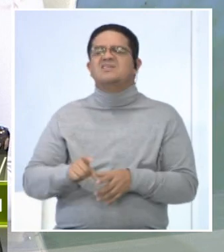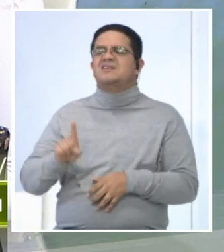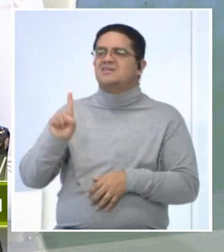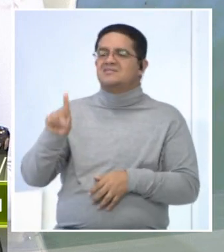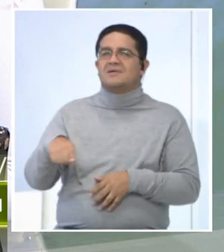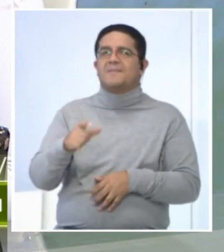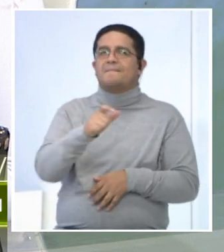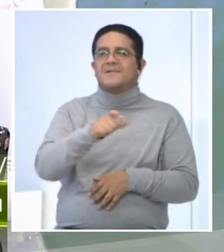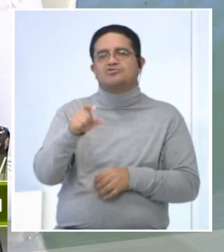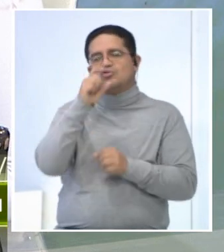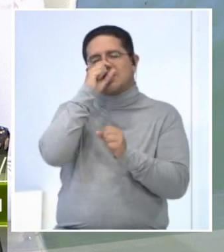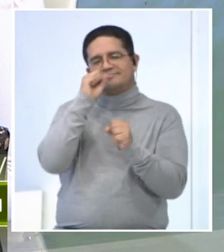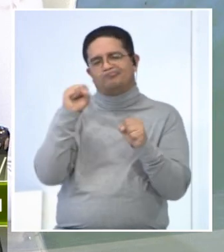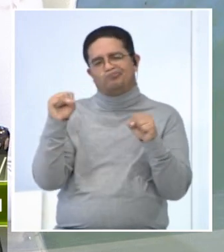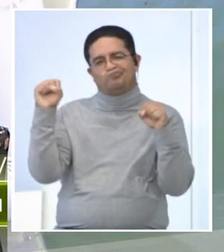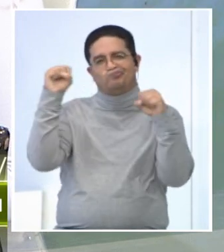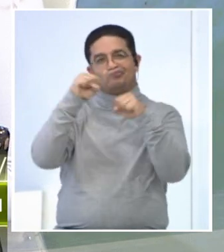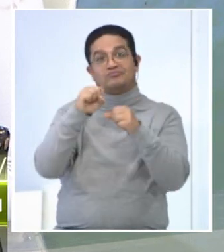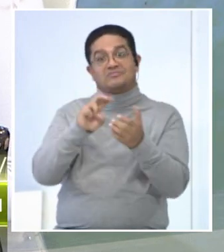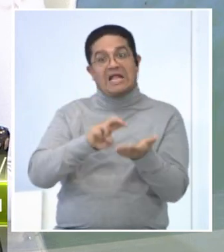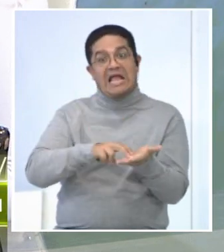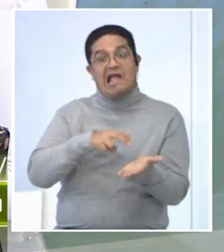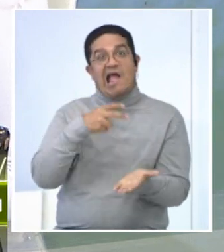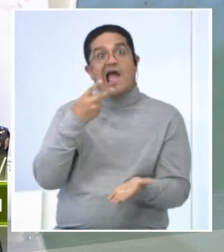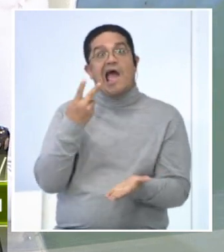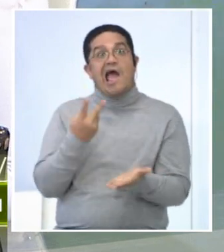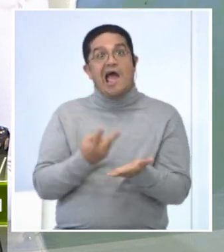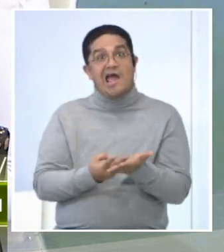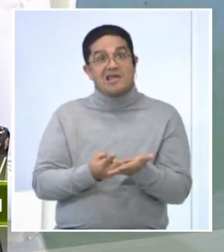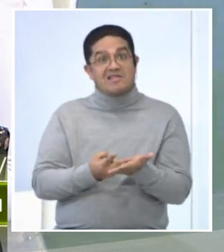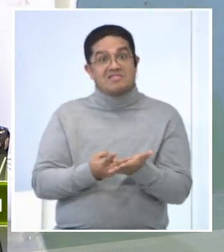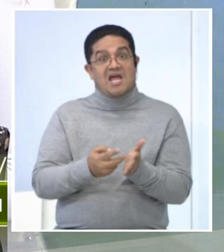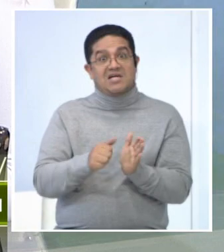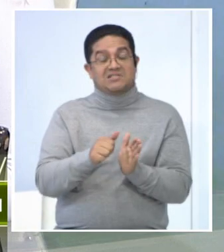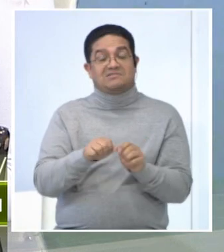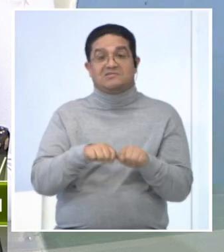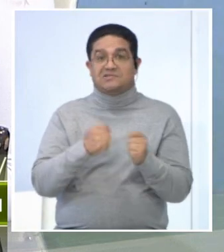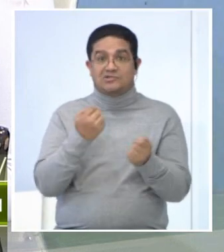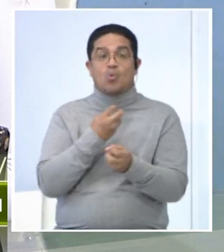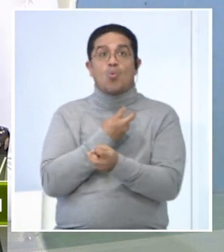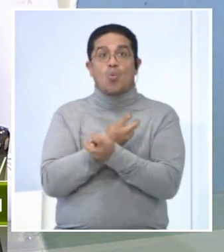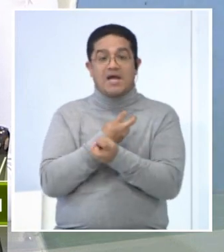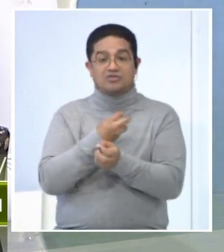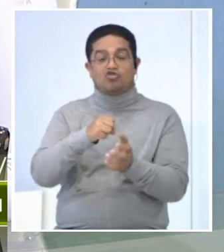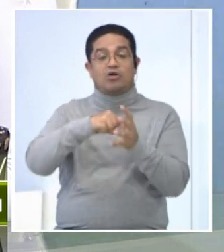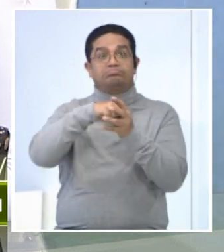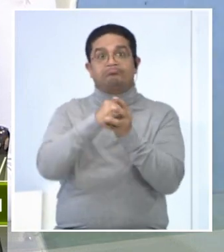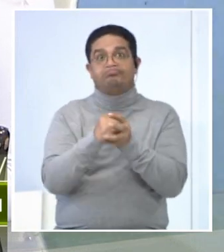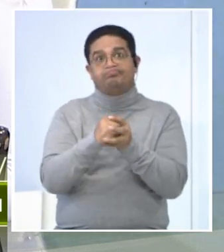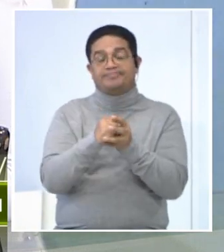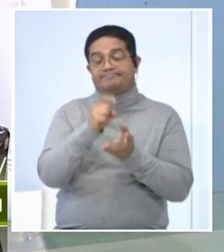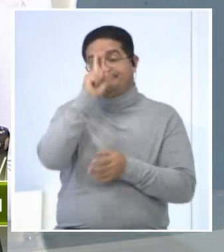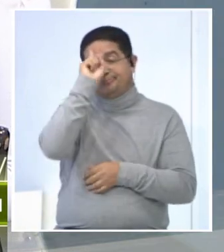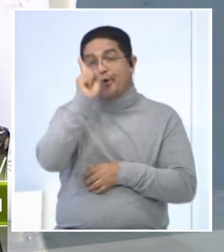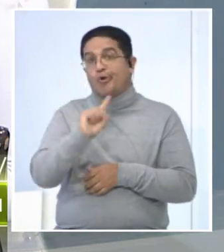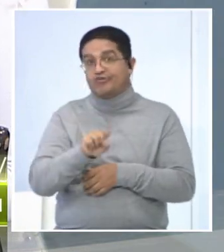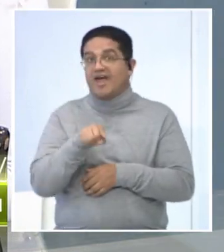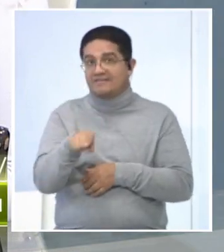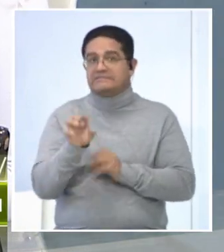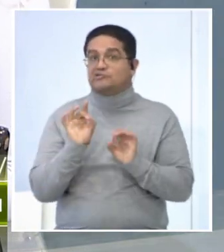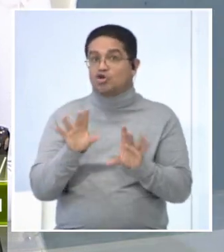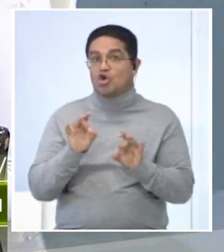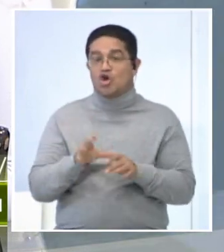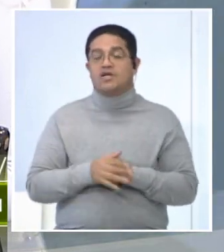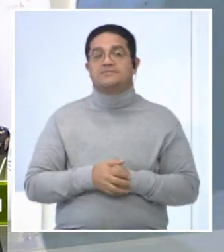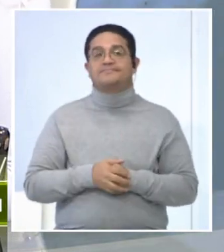de edad avanzada en una caída. Puede haber una fisura incluso del acetábulo sin darse cuenta y eso genera bastante dolor. Porque sí, o